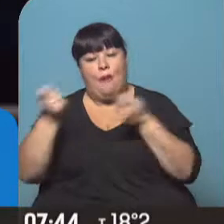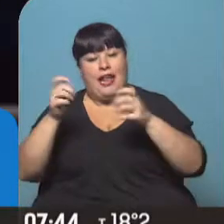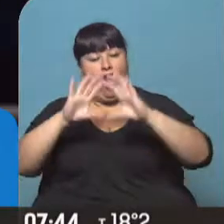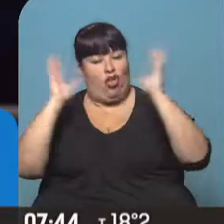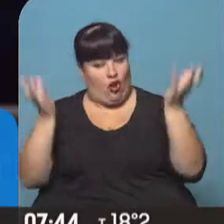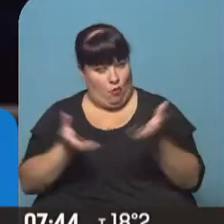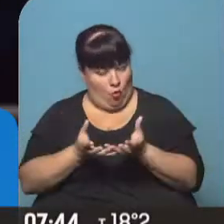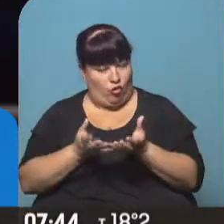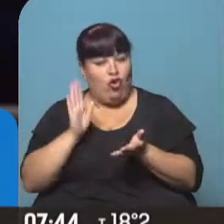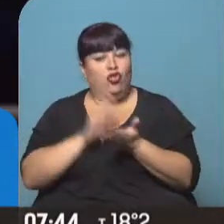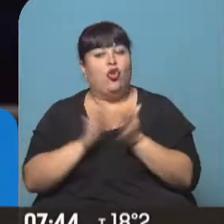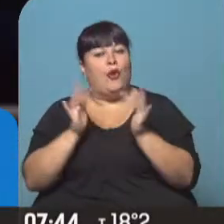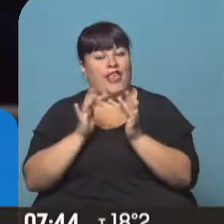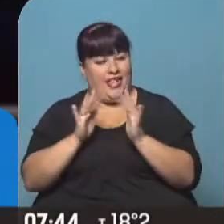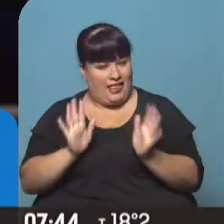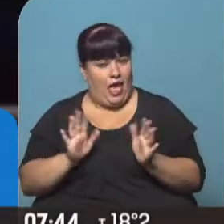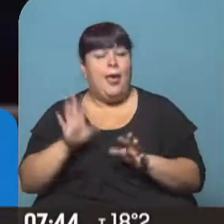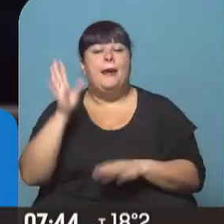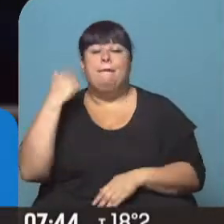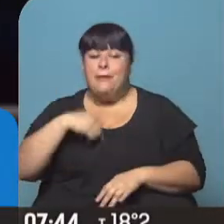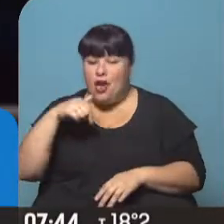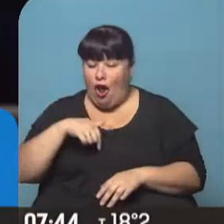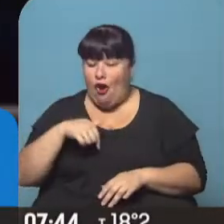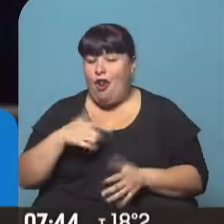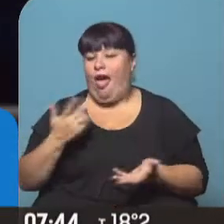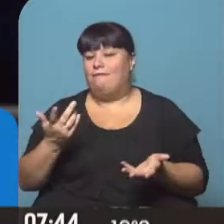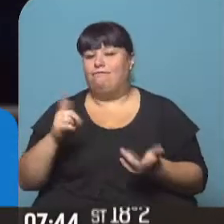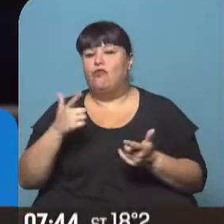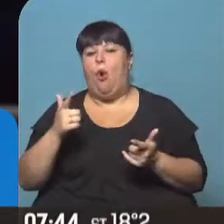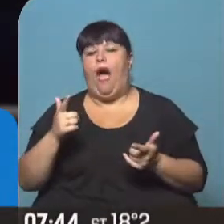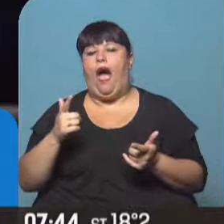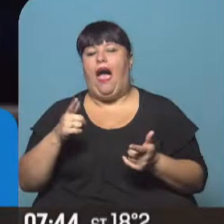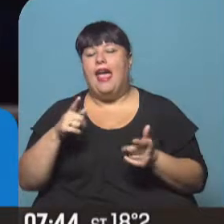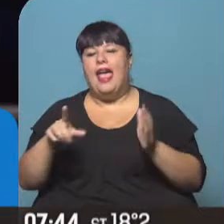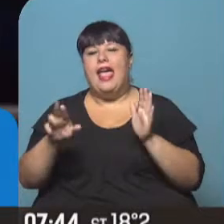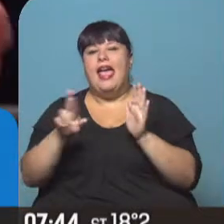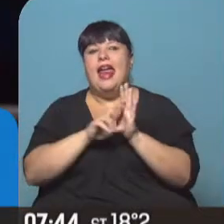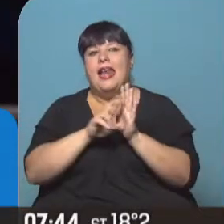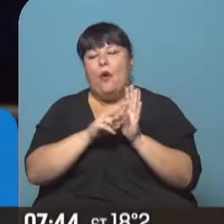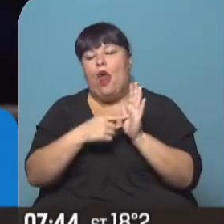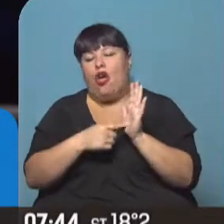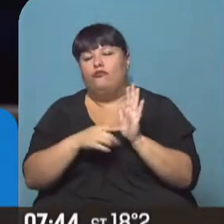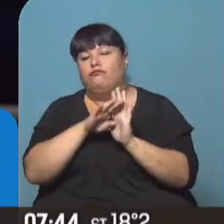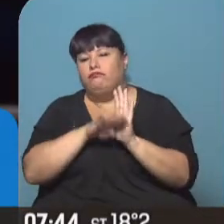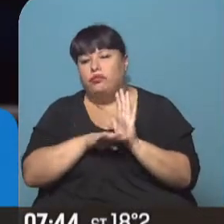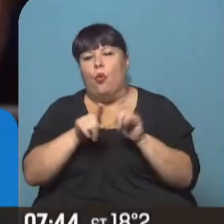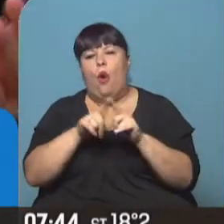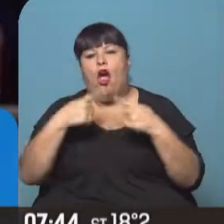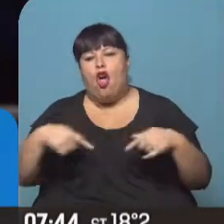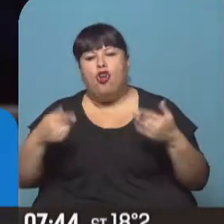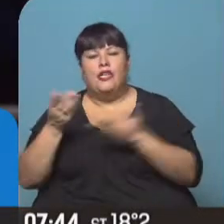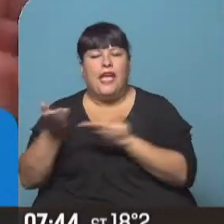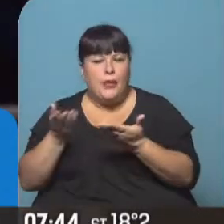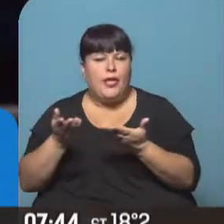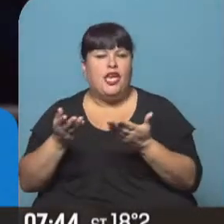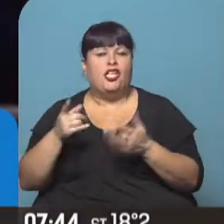mundial en materia digital. Pero hoy en día no tenemos esos marcos, igual como los bienes y los servicios